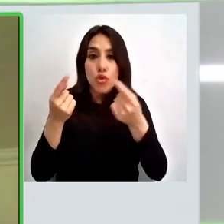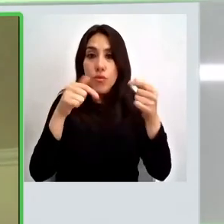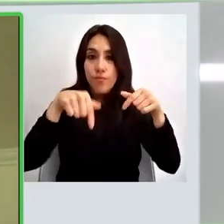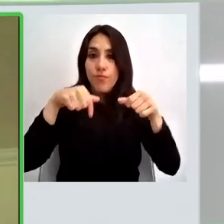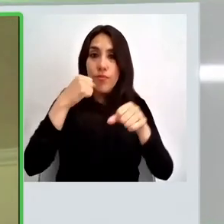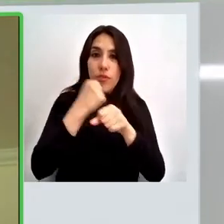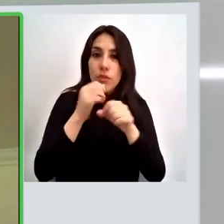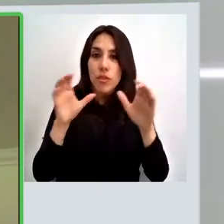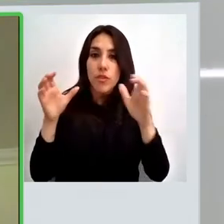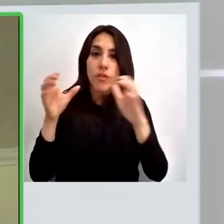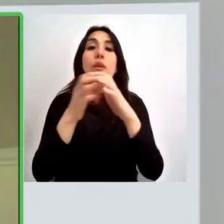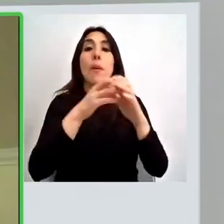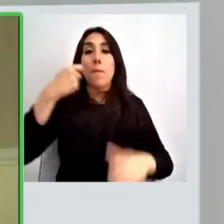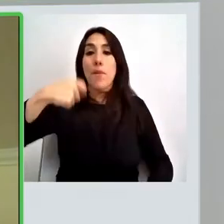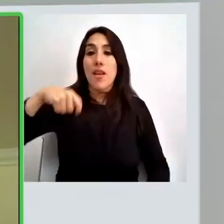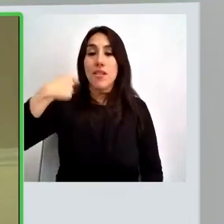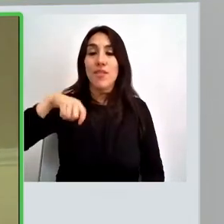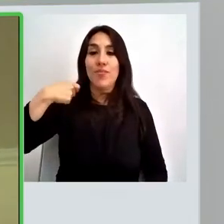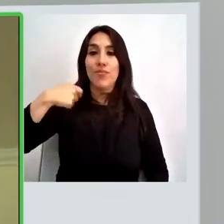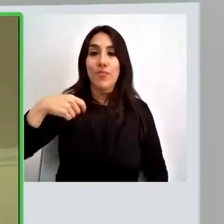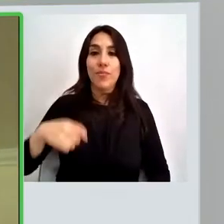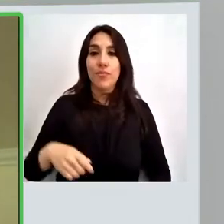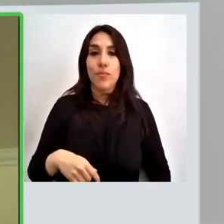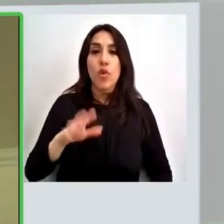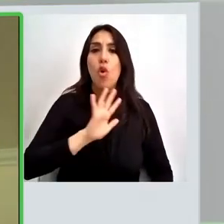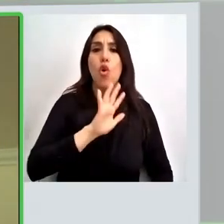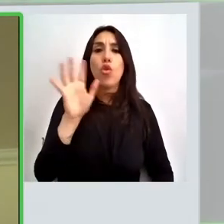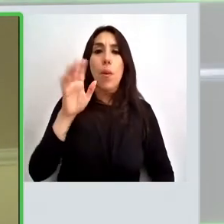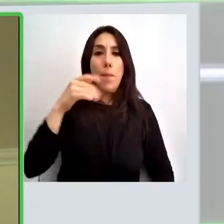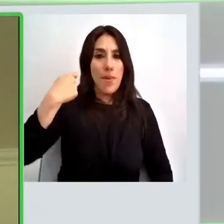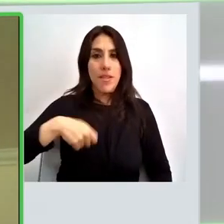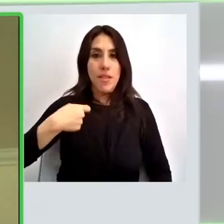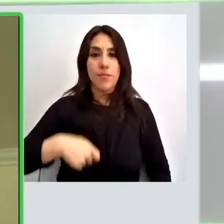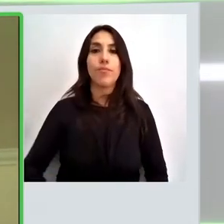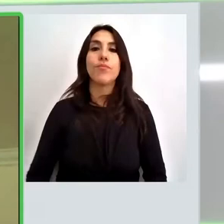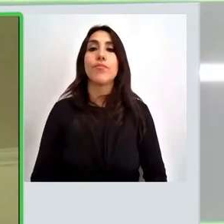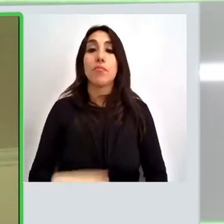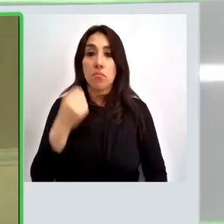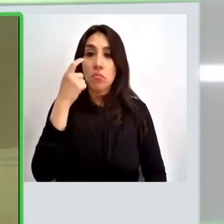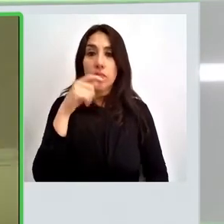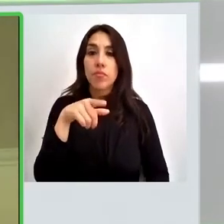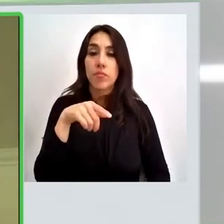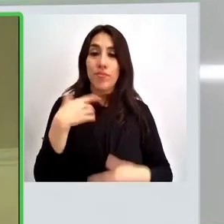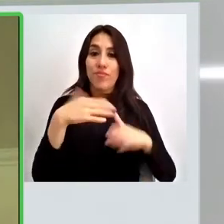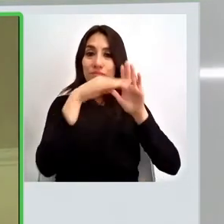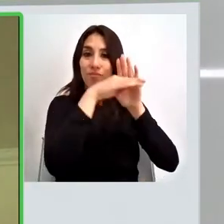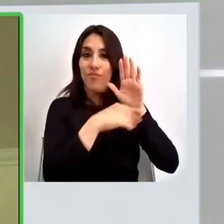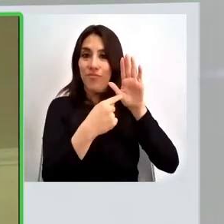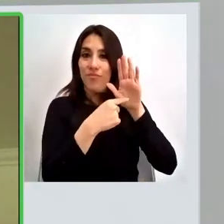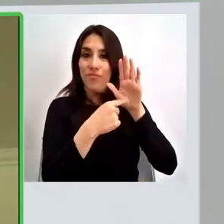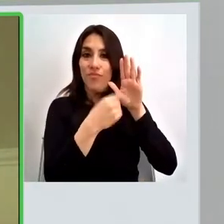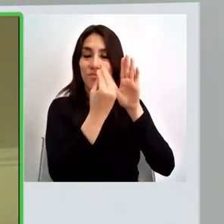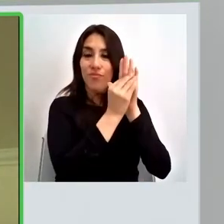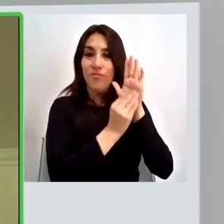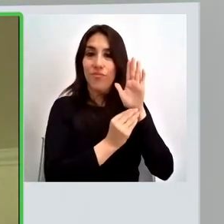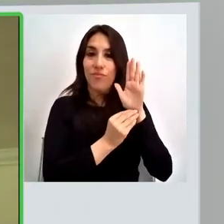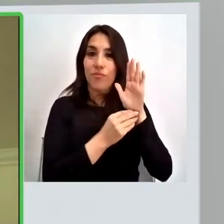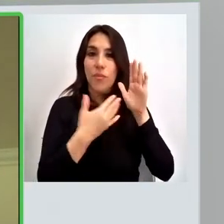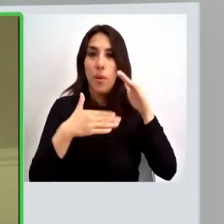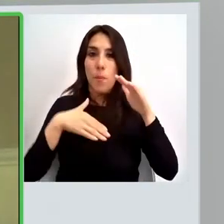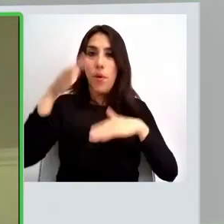para asegurarse de que las legislaciones son implementadas de manera correcta tuvimos un problema en